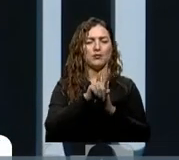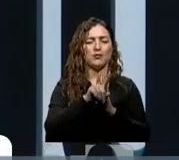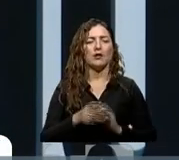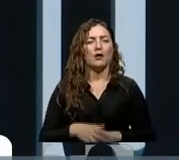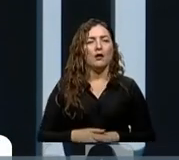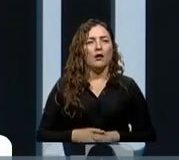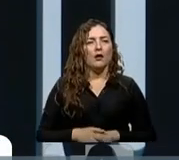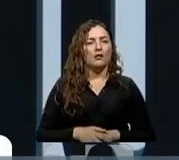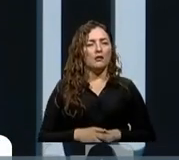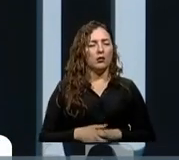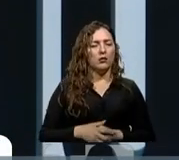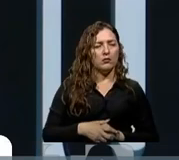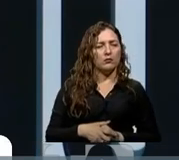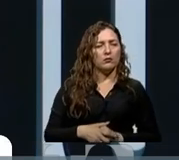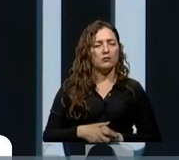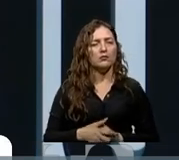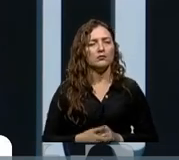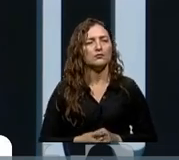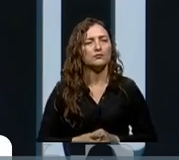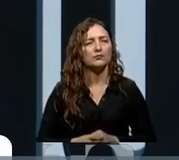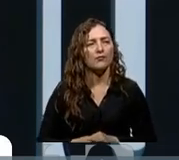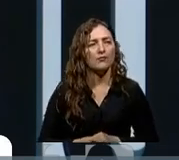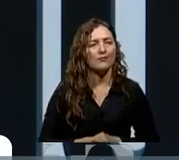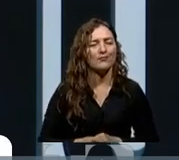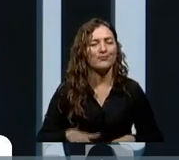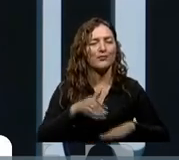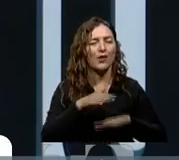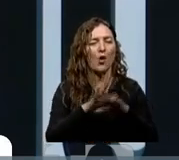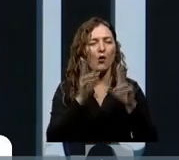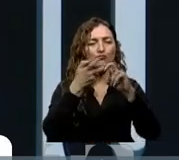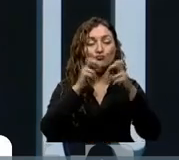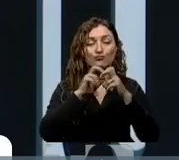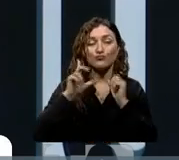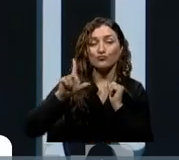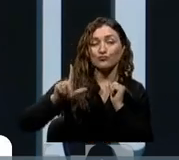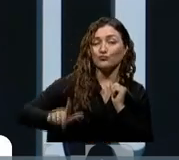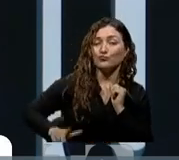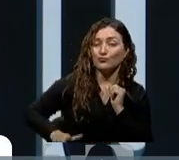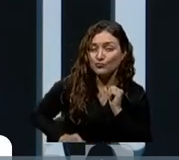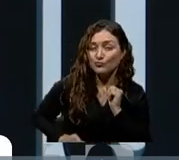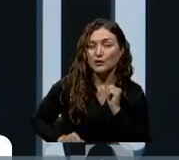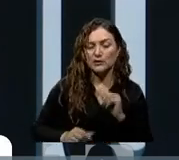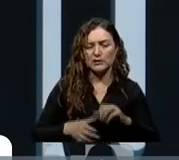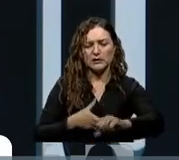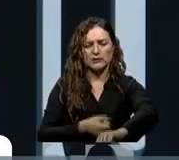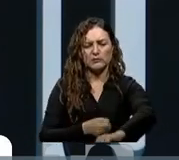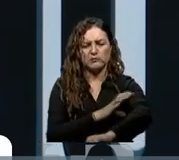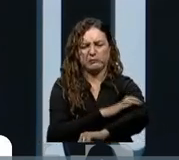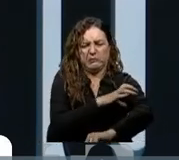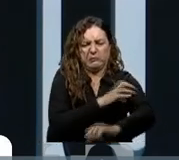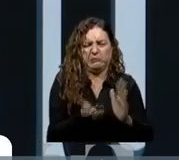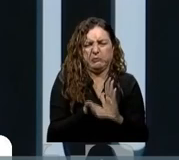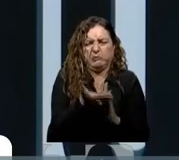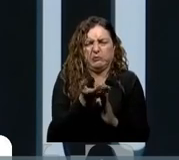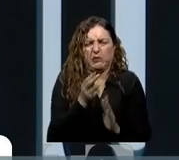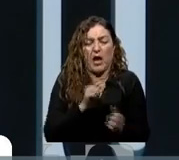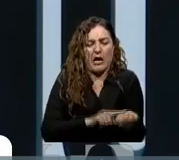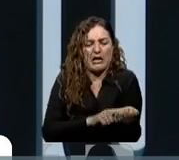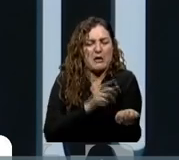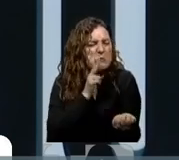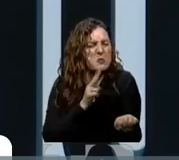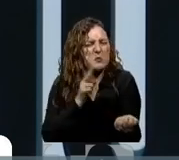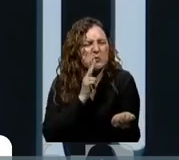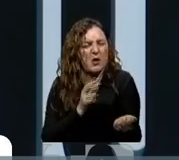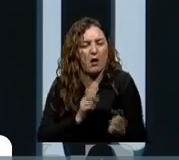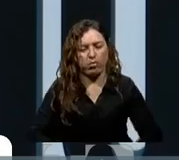desarrollo de la persona. Entonces, cuando nosotros hablamos de problemas de salud, cuando hablamos de hipertensión, de diabetes, de sobrepeso, en realidad son